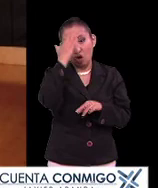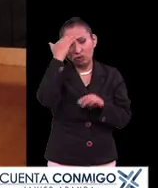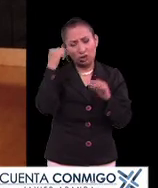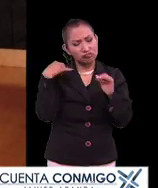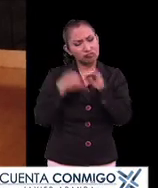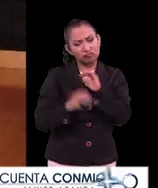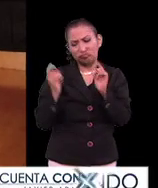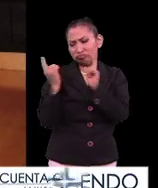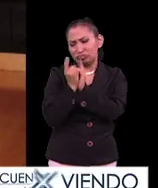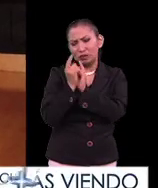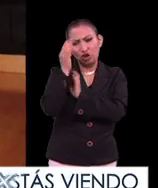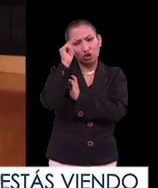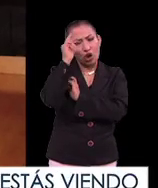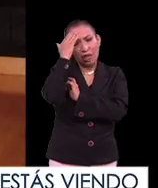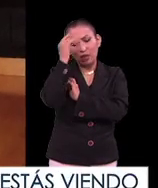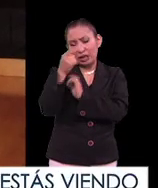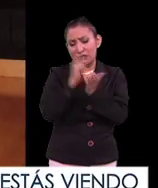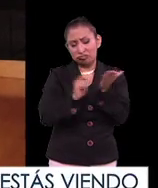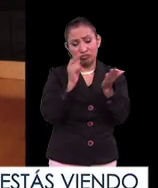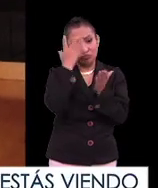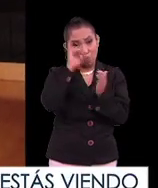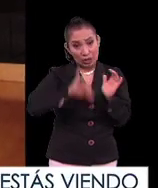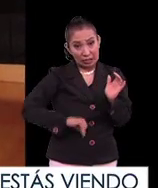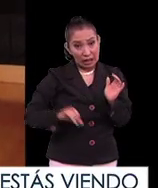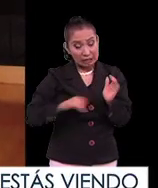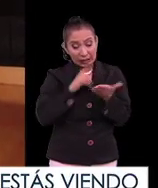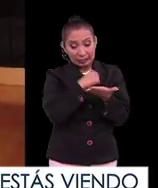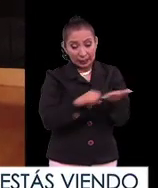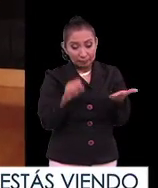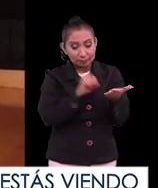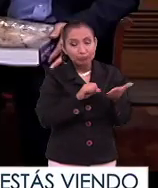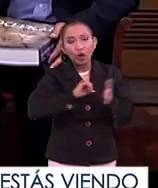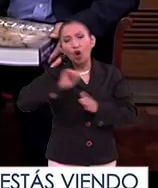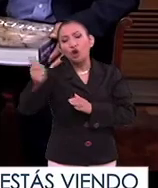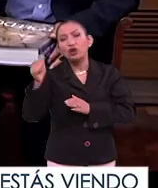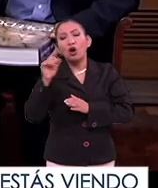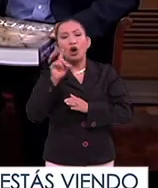muy bien a Toledo y tiene un texto muy interesante.